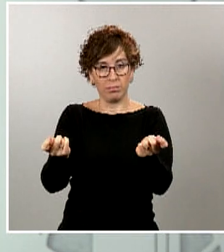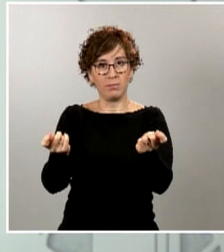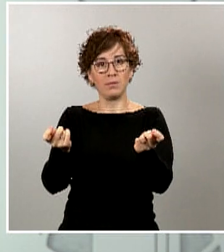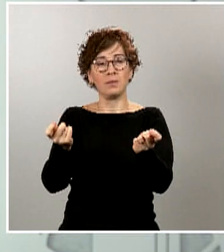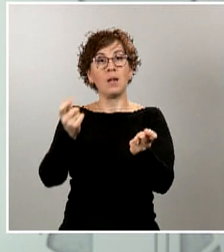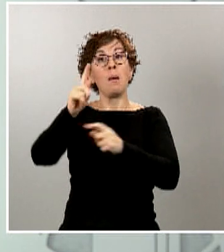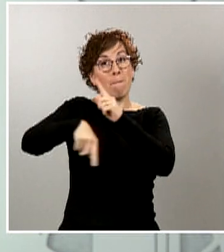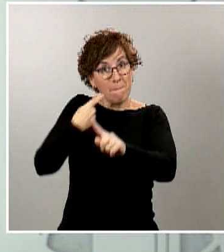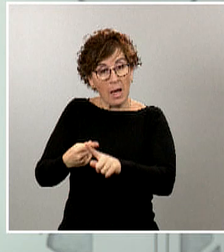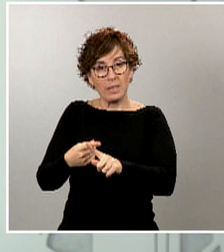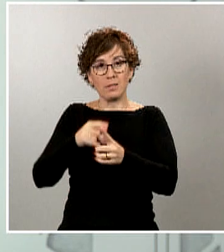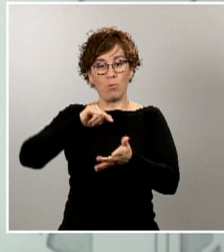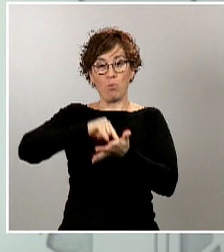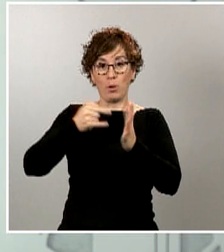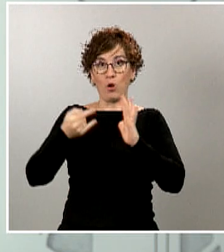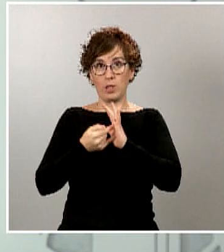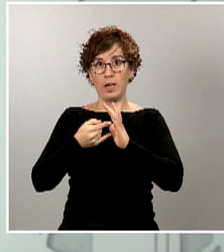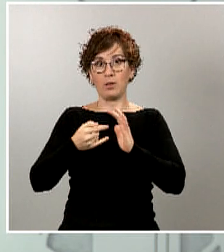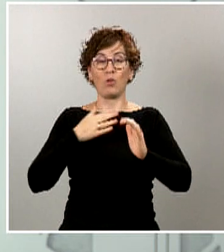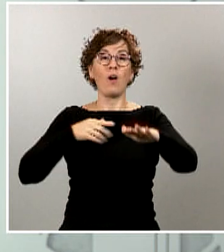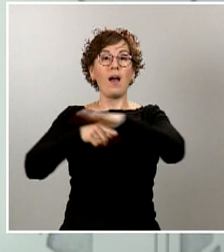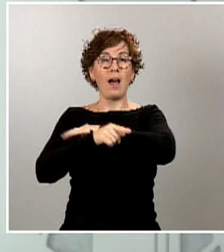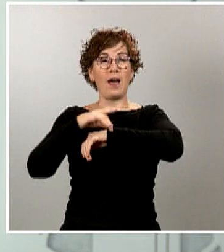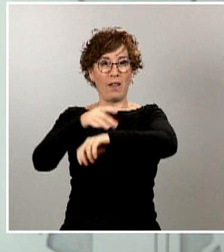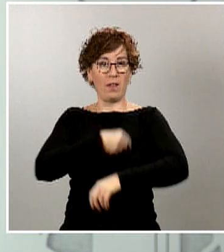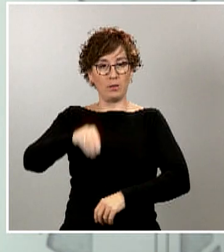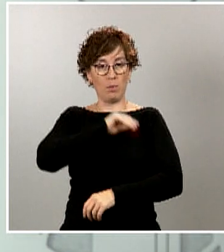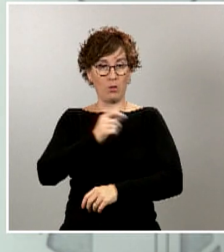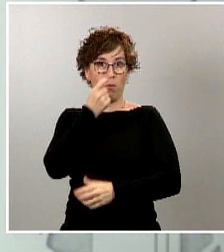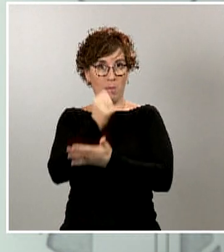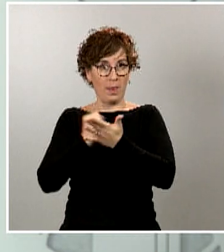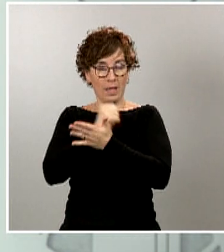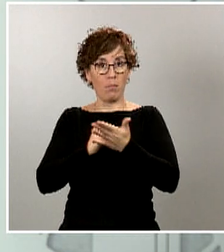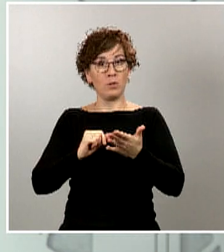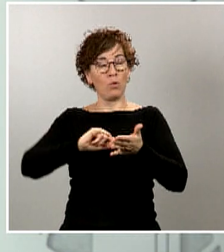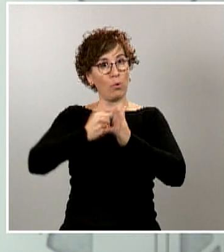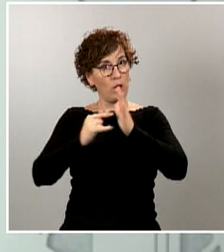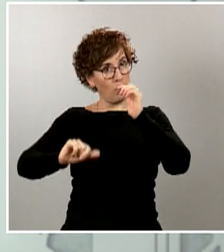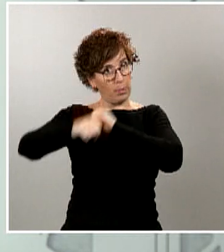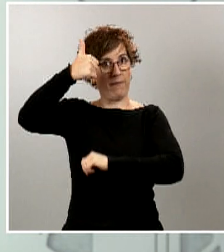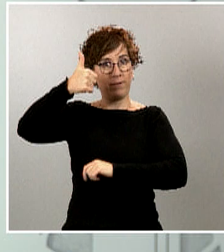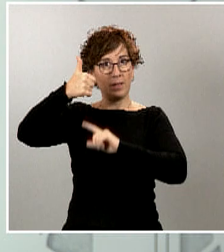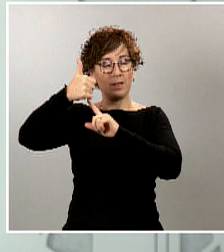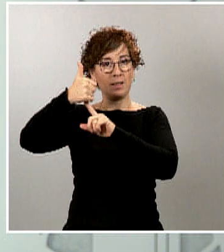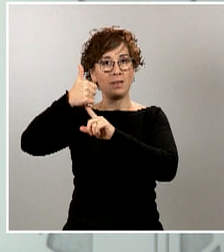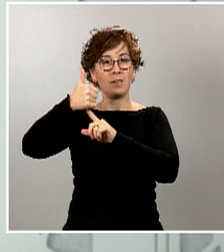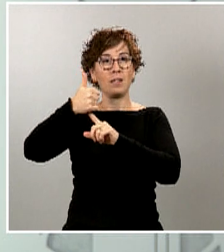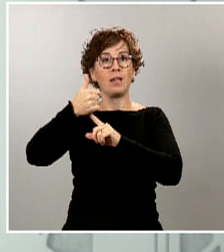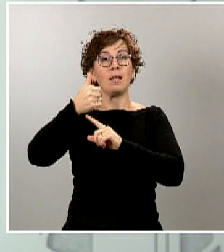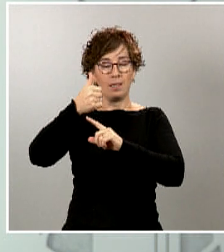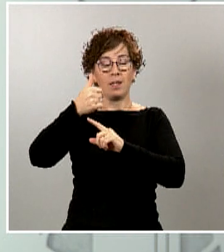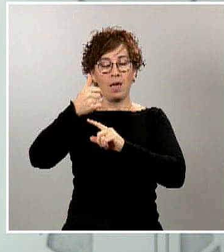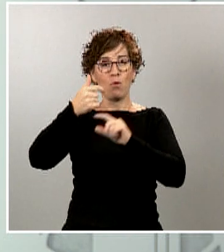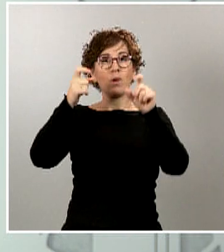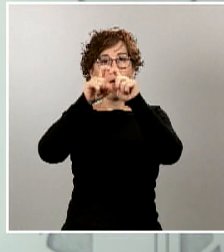hemos aprobado por parte de la Agencia Española de Medicamentos y Productos Sanitarios, proyecto de SEAT, una empresa SEAT en